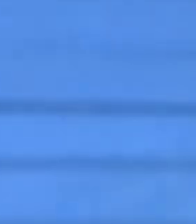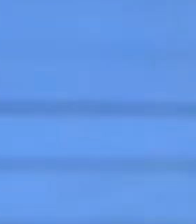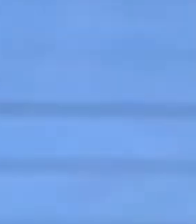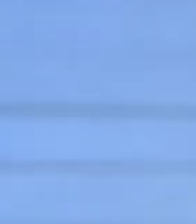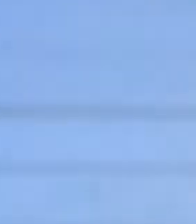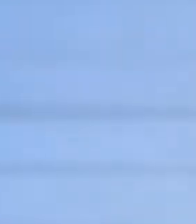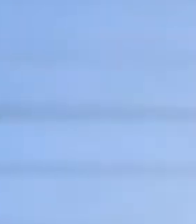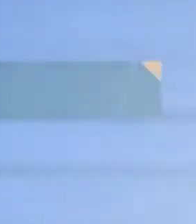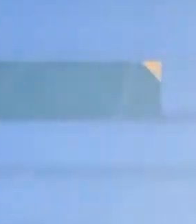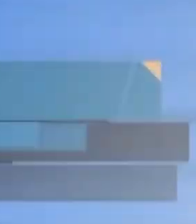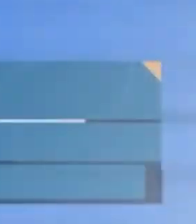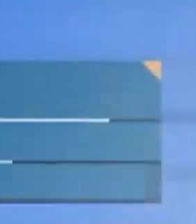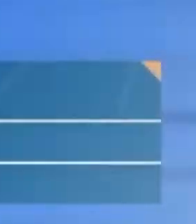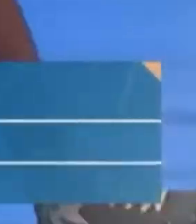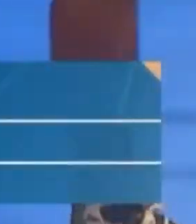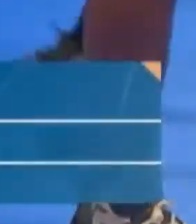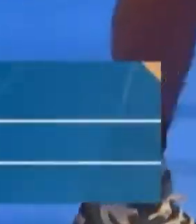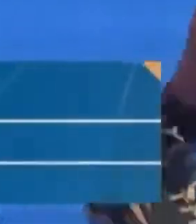querida.